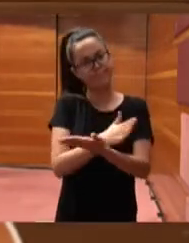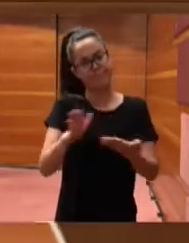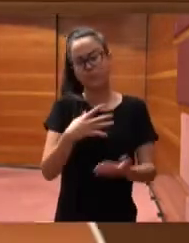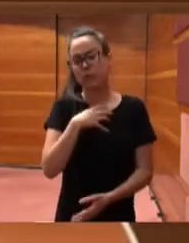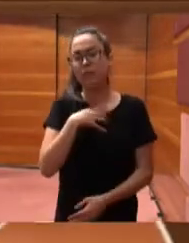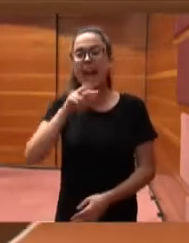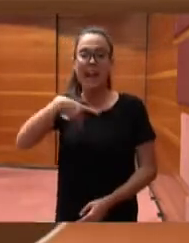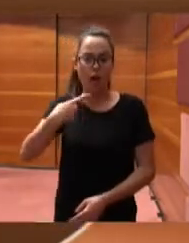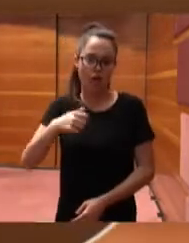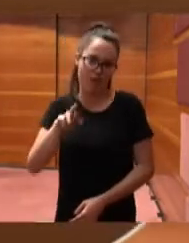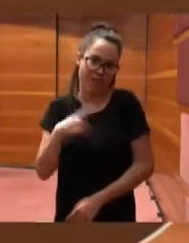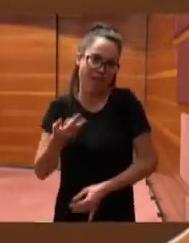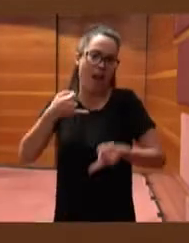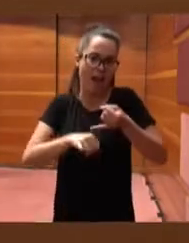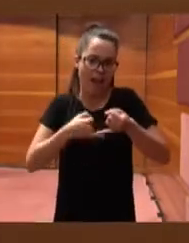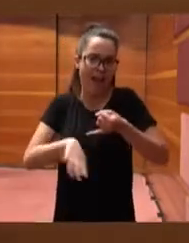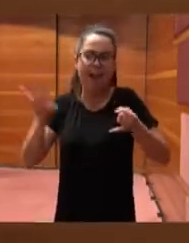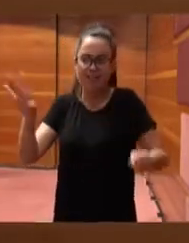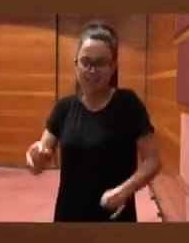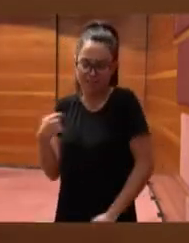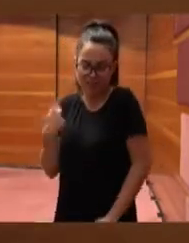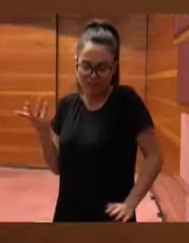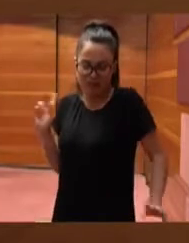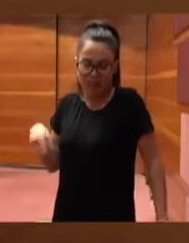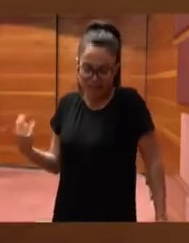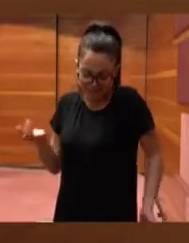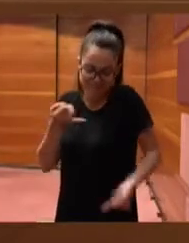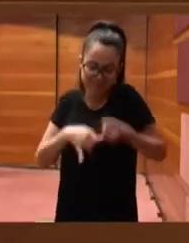yo también, ¿eh? Lo digo porque uno puede defenderse.